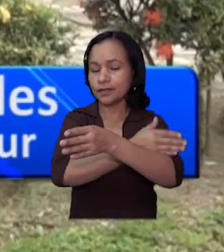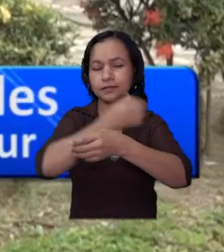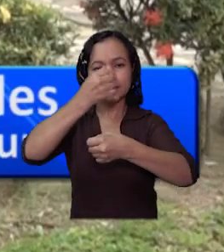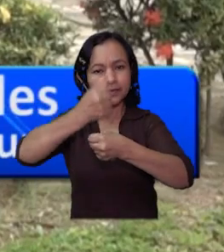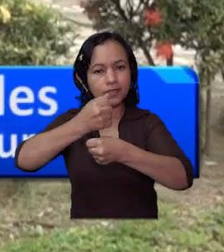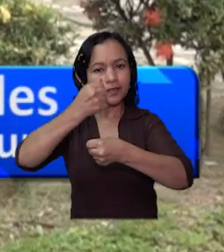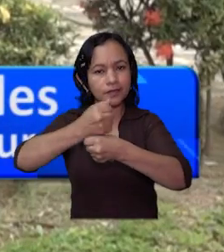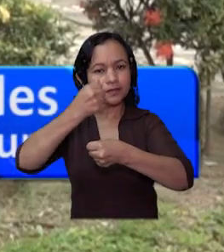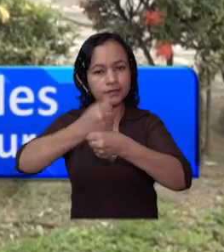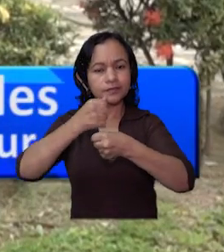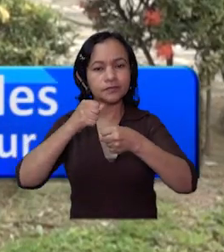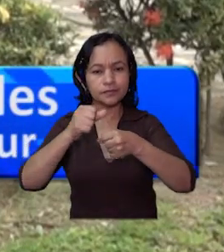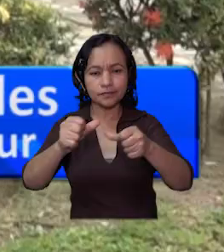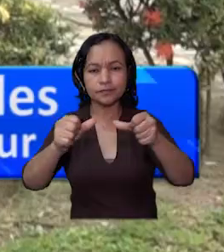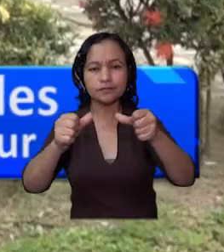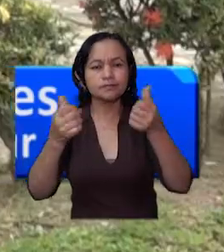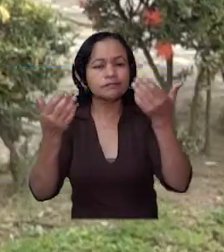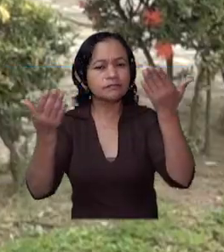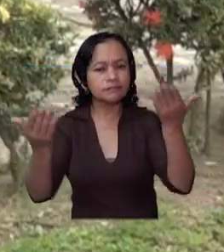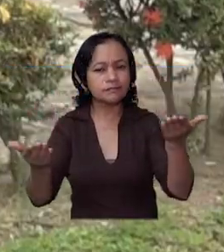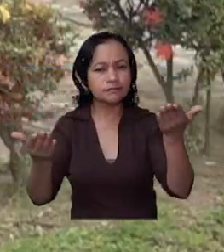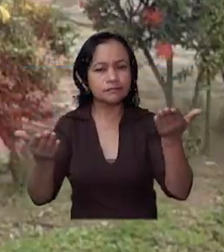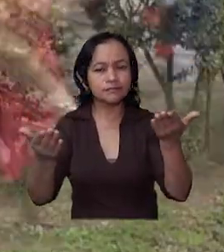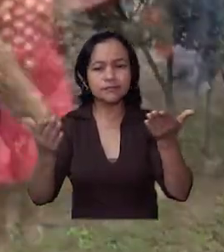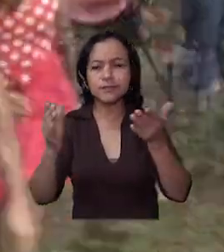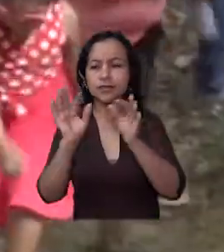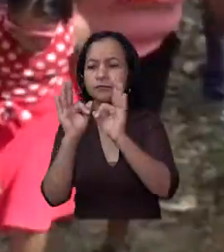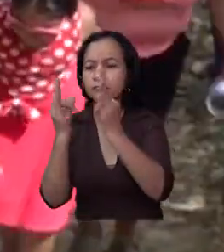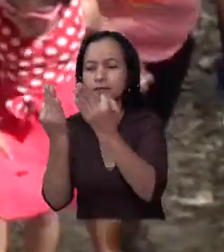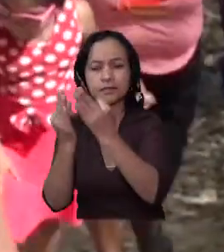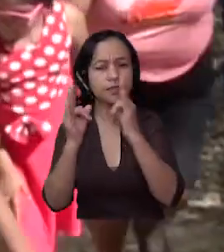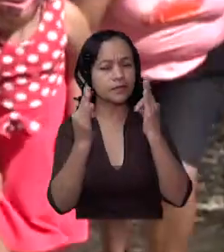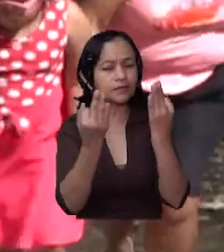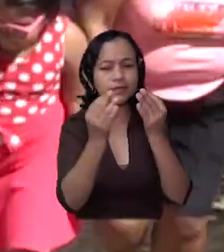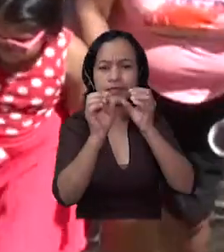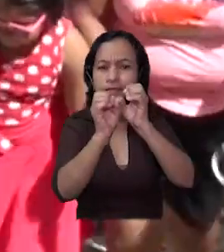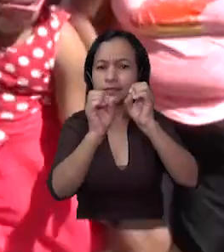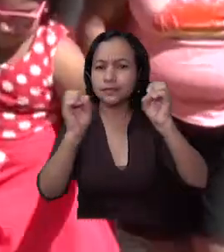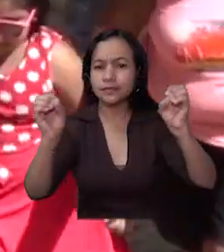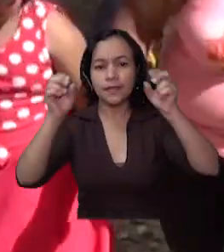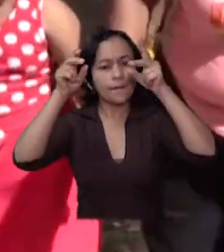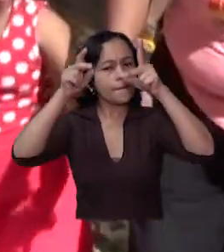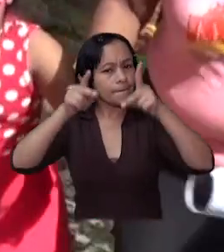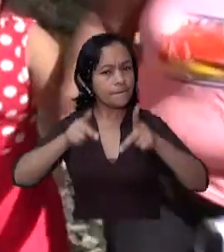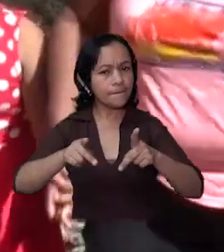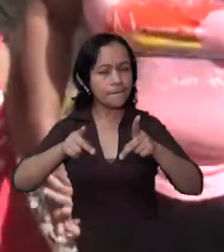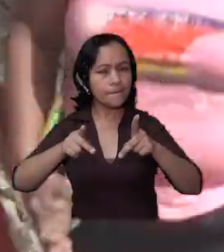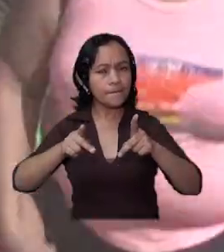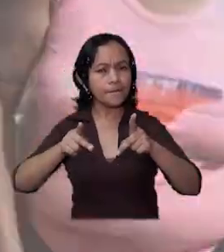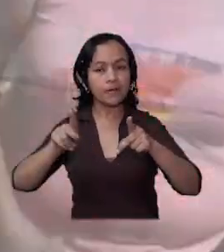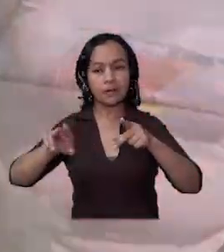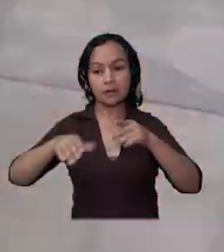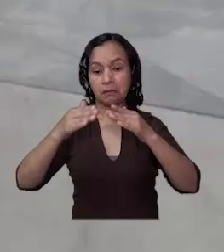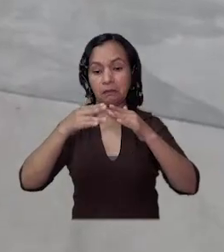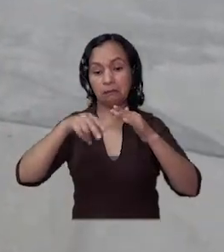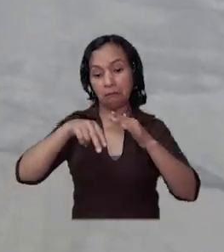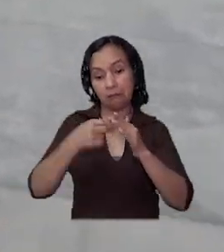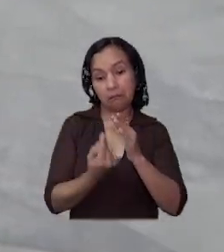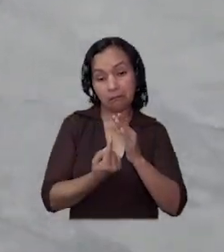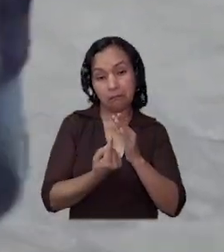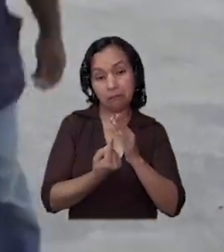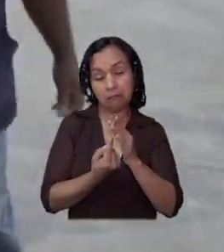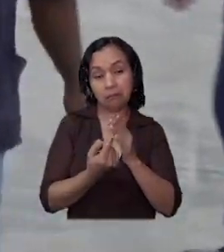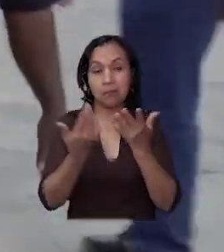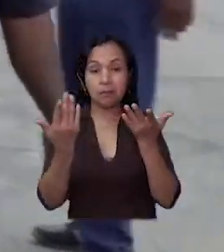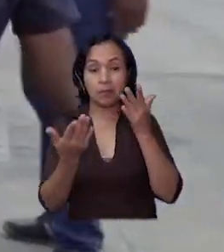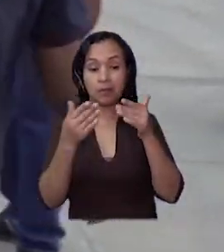venido trabajando en todo este tiempo, es que ninguna familia ni ninguna persona se nos vaya a quedar